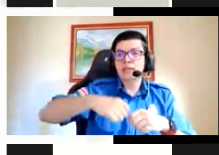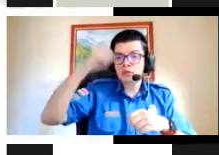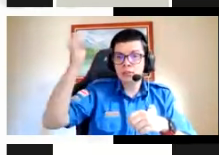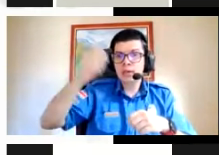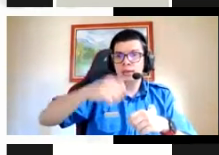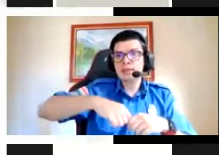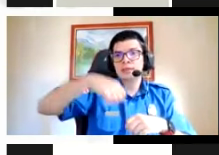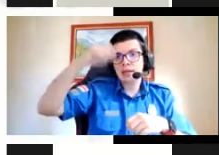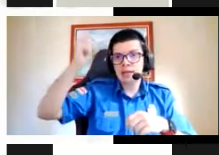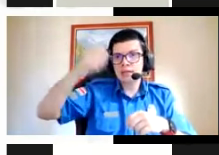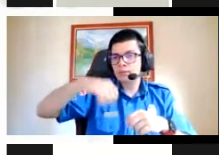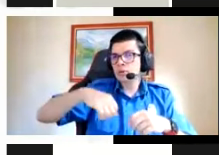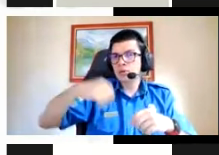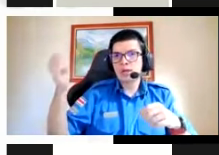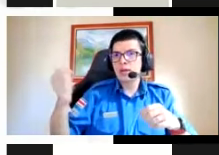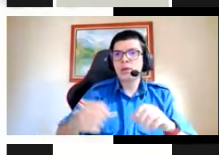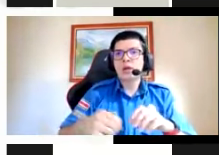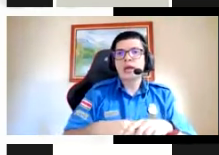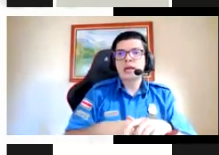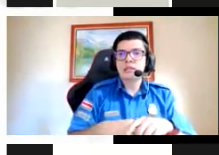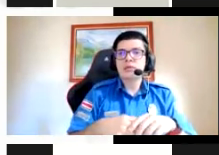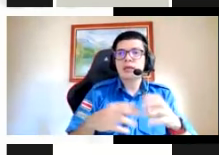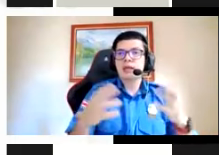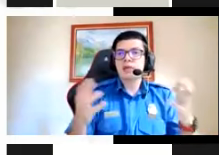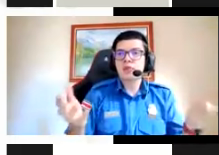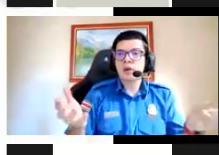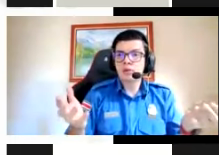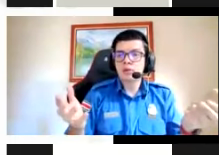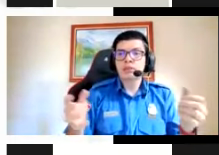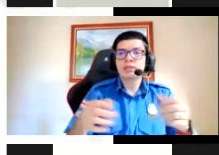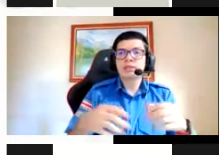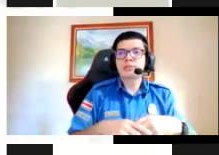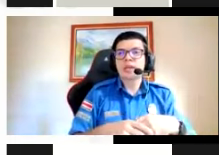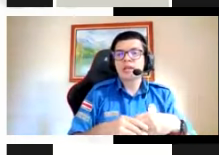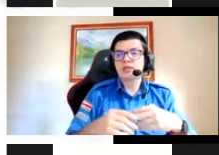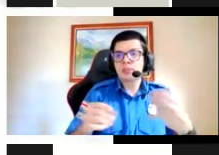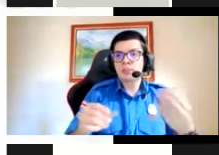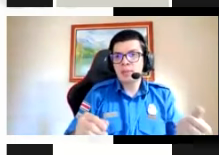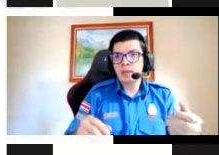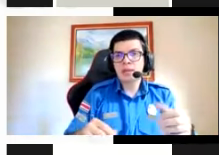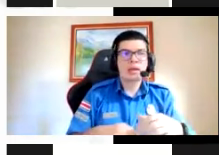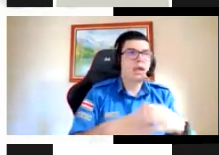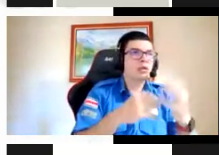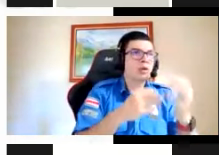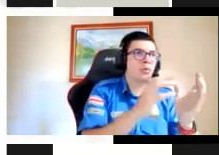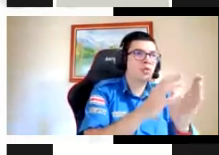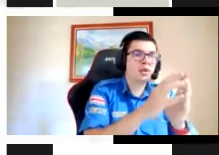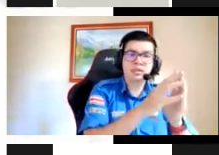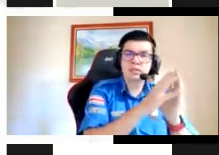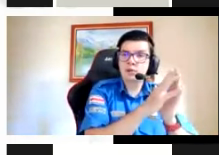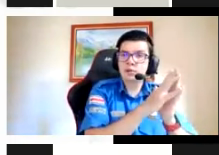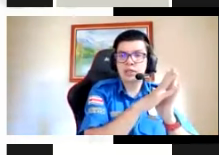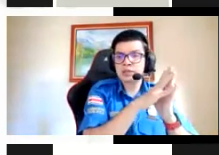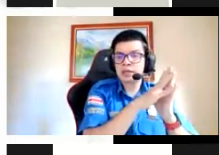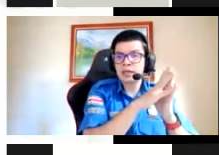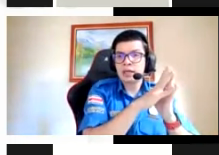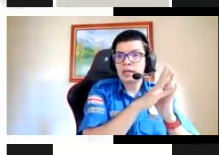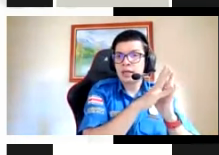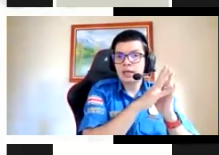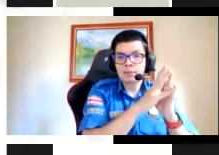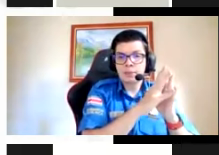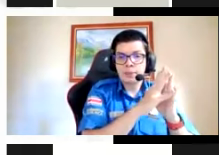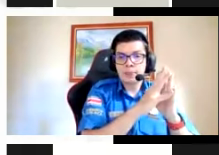lanzar sopletes de gas por todo lado, haciendo que el fuego se expanda rápidamente, creando atmósferas explosivas